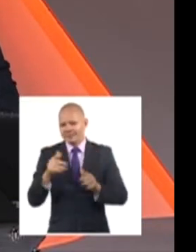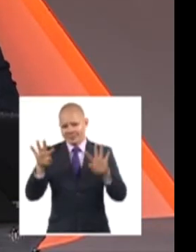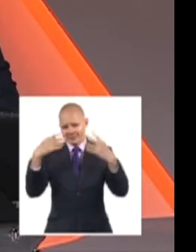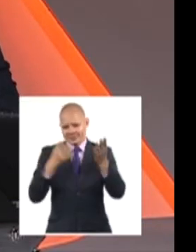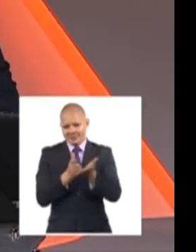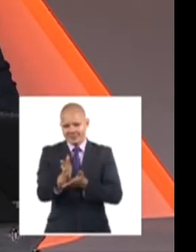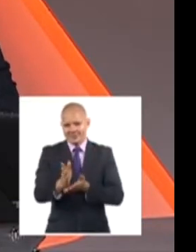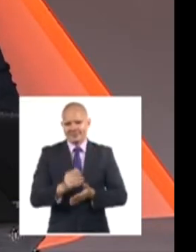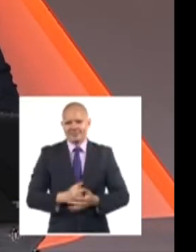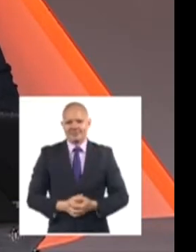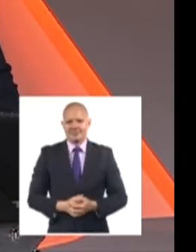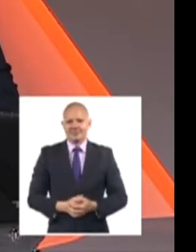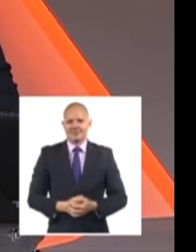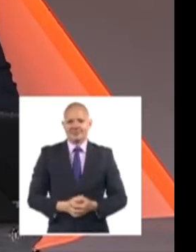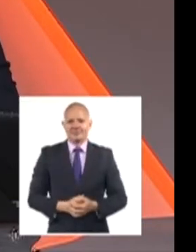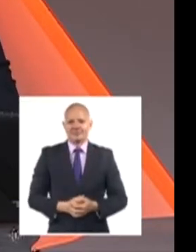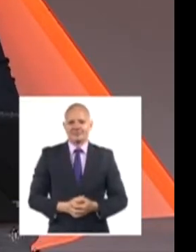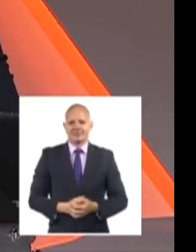nosotros